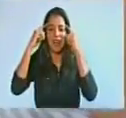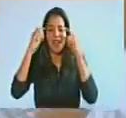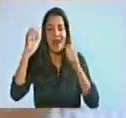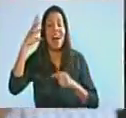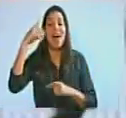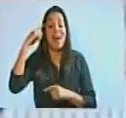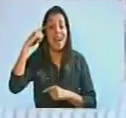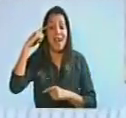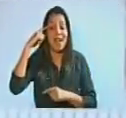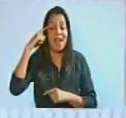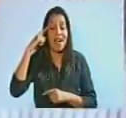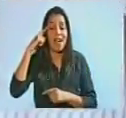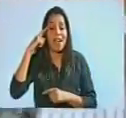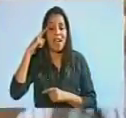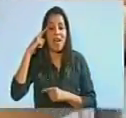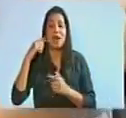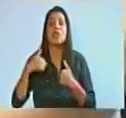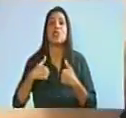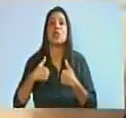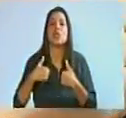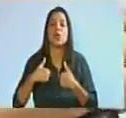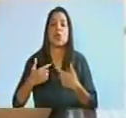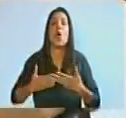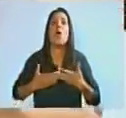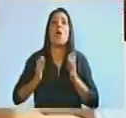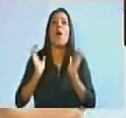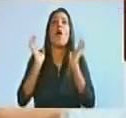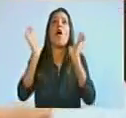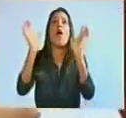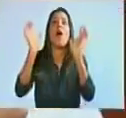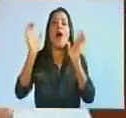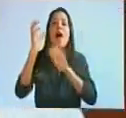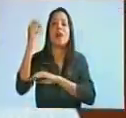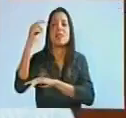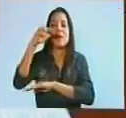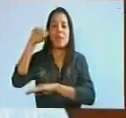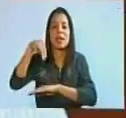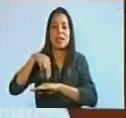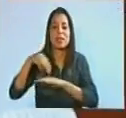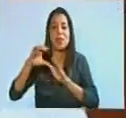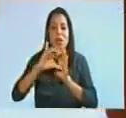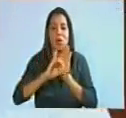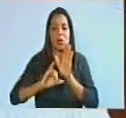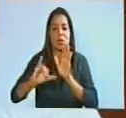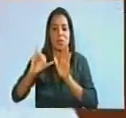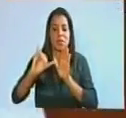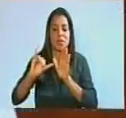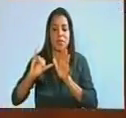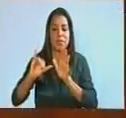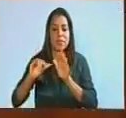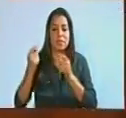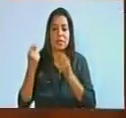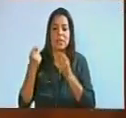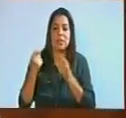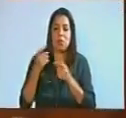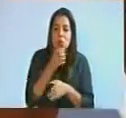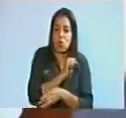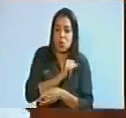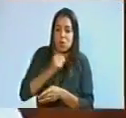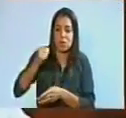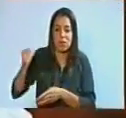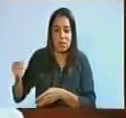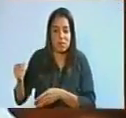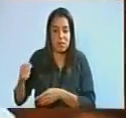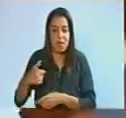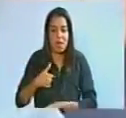entonces yo dije, bueno, yo le voy a ofrecer a la Asamblea Nacional Constituyente que nadie me va a sacar del camino de